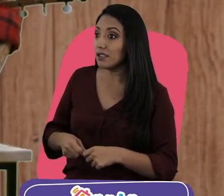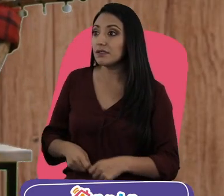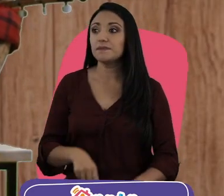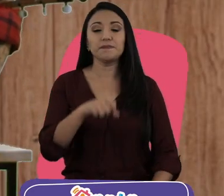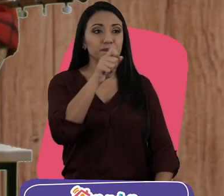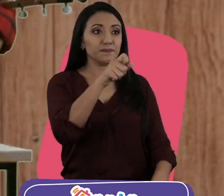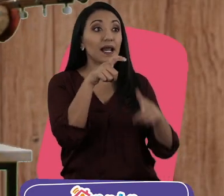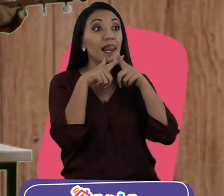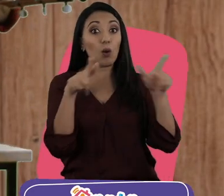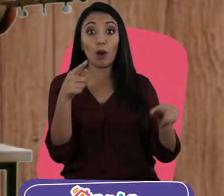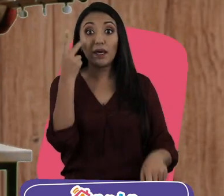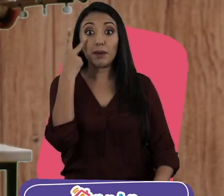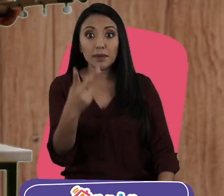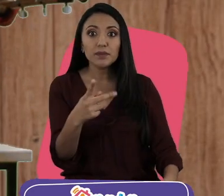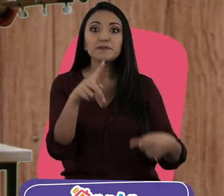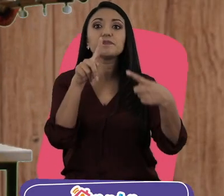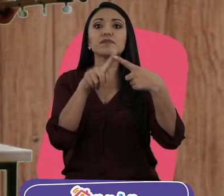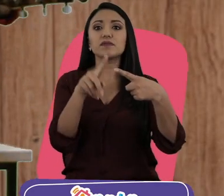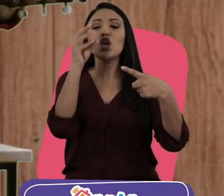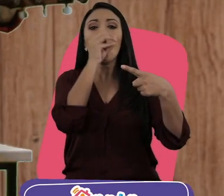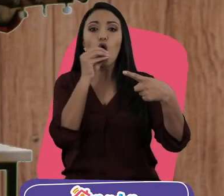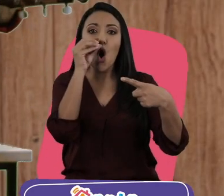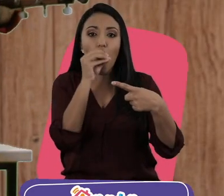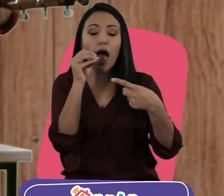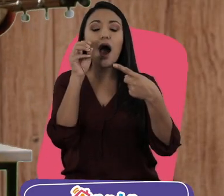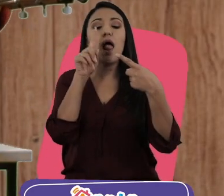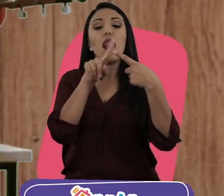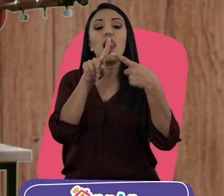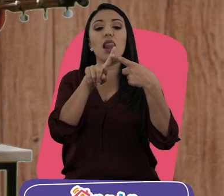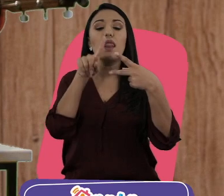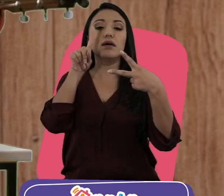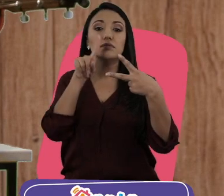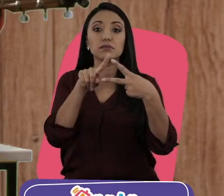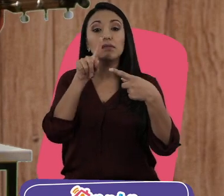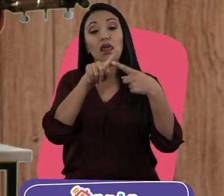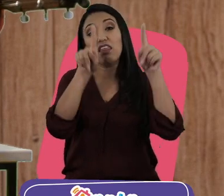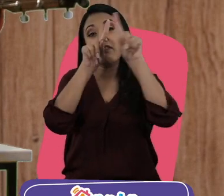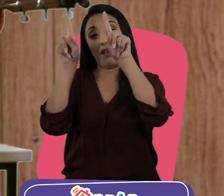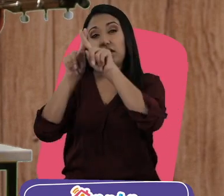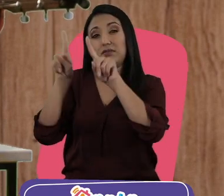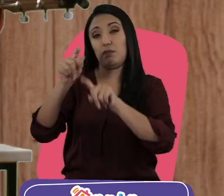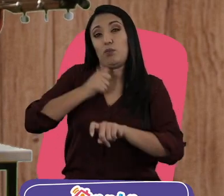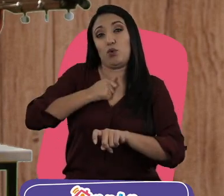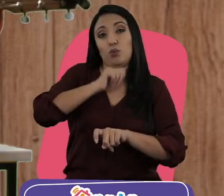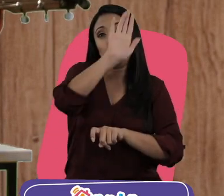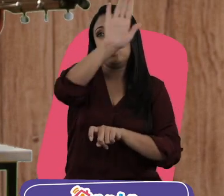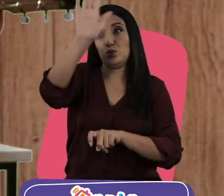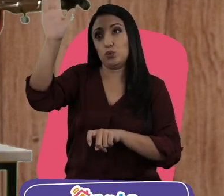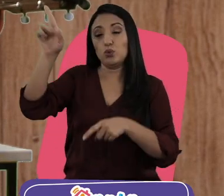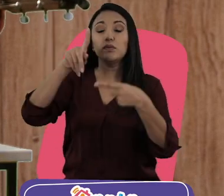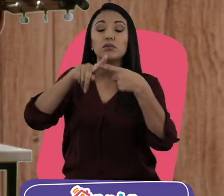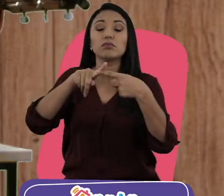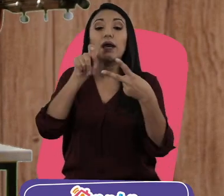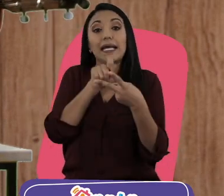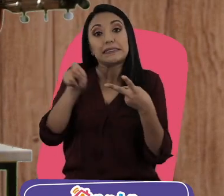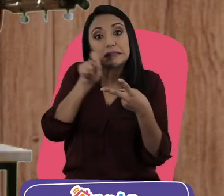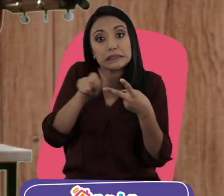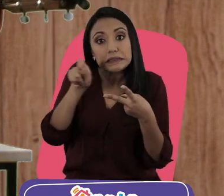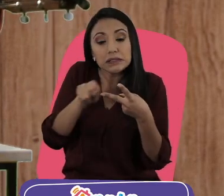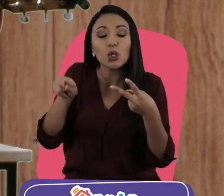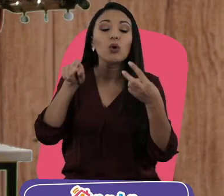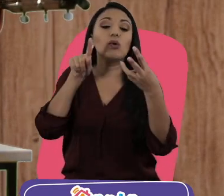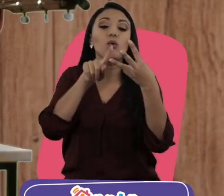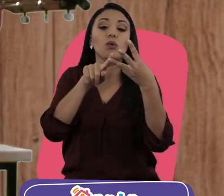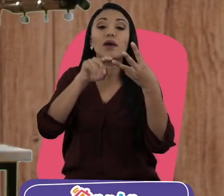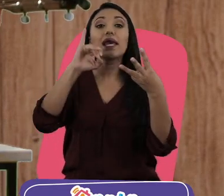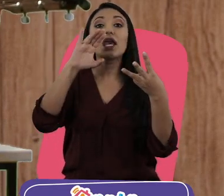tipo de lenguaje que vimos? Había el lenguaje oral y escrito, que se diferenciaba de acuerdo a tu nacionalidad y de dónde venías. También teníamos el